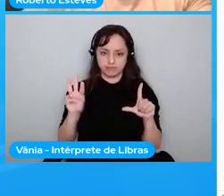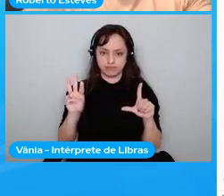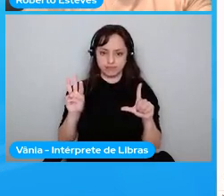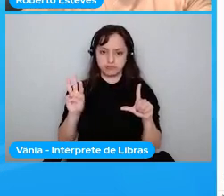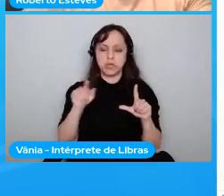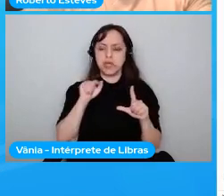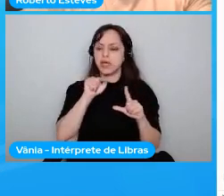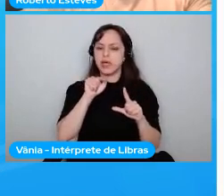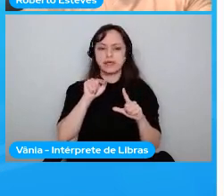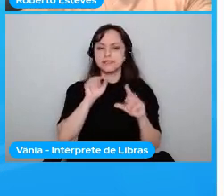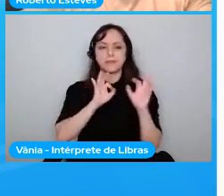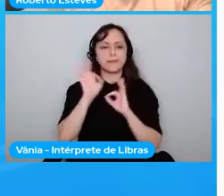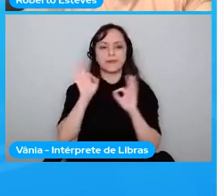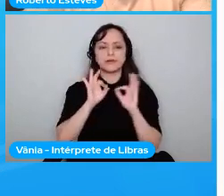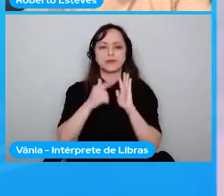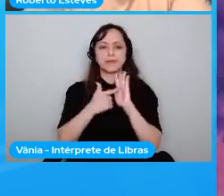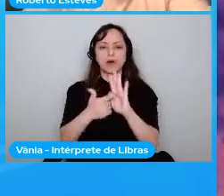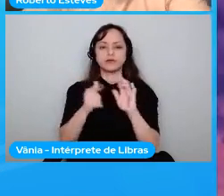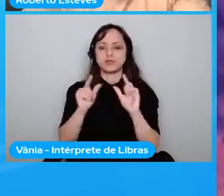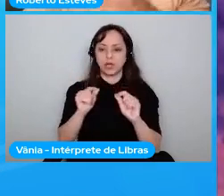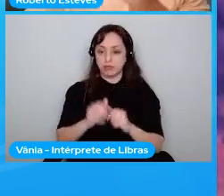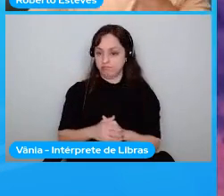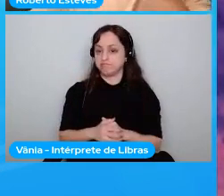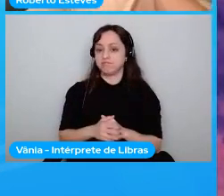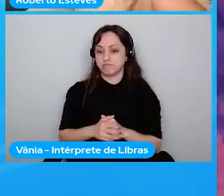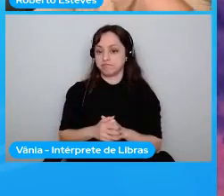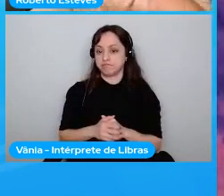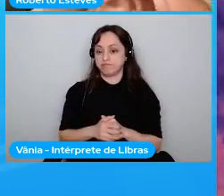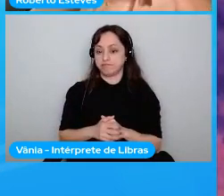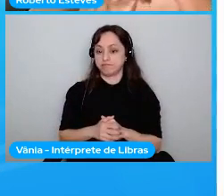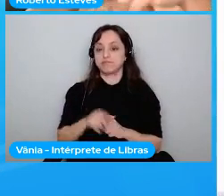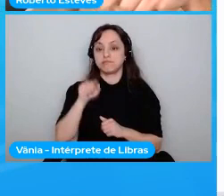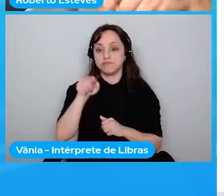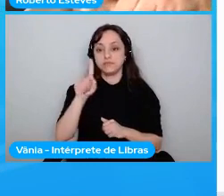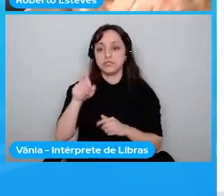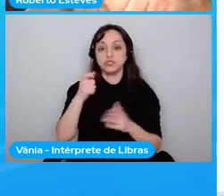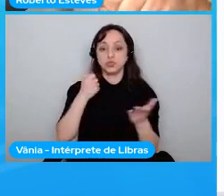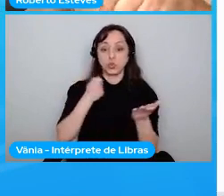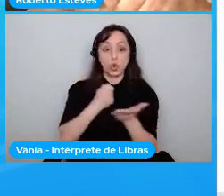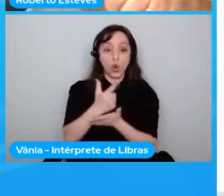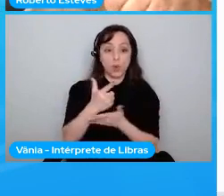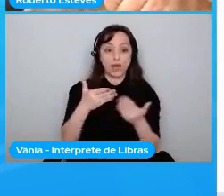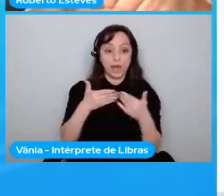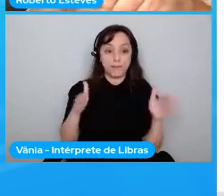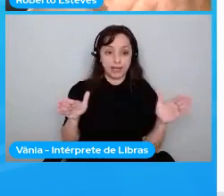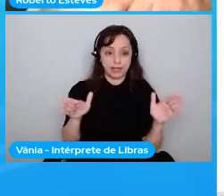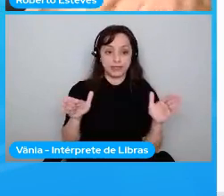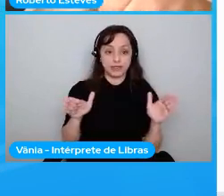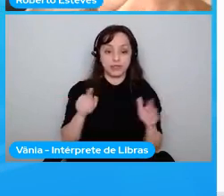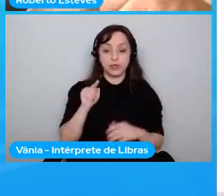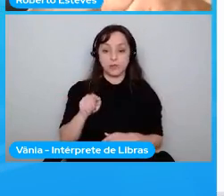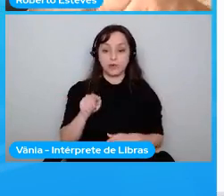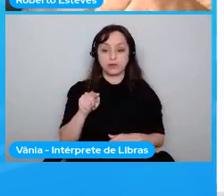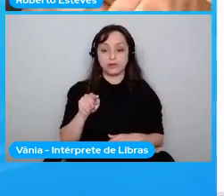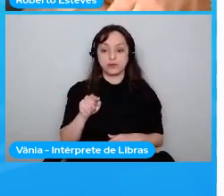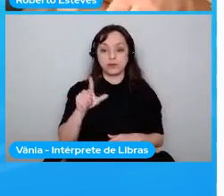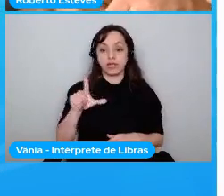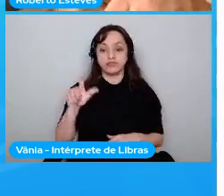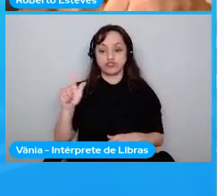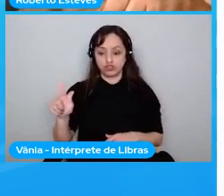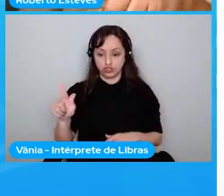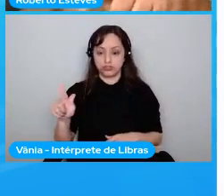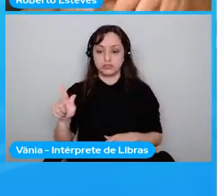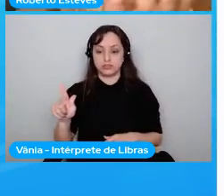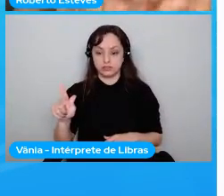proyecto? Esta página que les voy a enseñar es datoscomprasabiertas.org. Fue desarrollada por Fundapi. Estoy colaborando con Fundapi en temas de